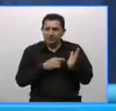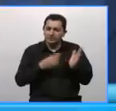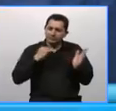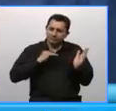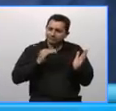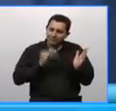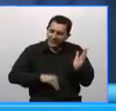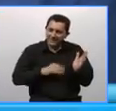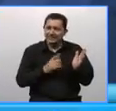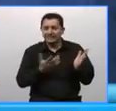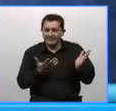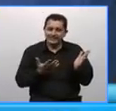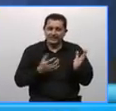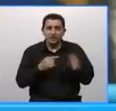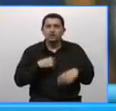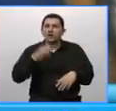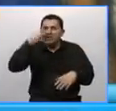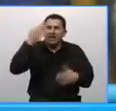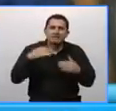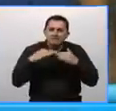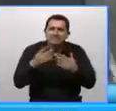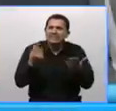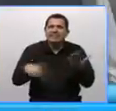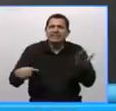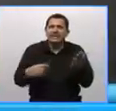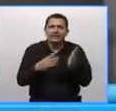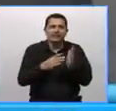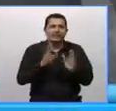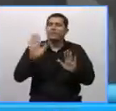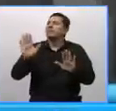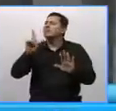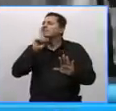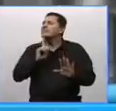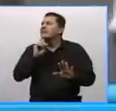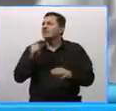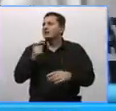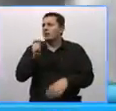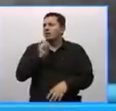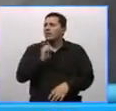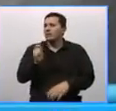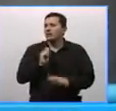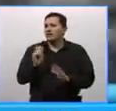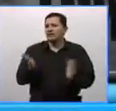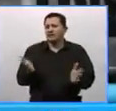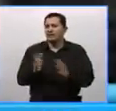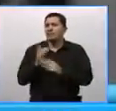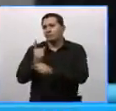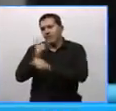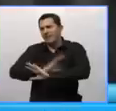el tema de llegar a una obra y no saber de qué se trata, perderme. Silencio, por favor, estoy haciendo un reportaje. La